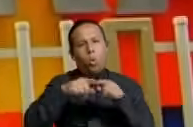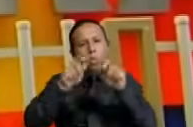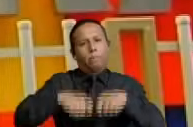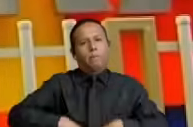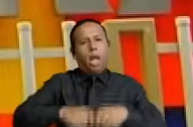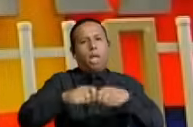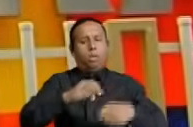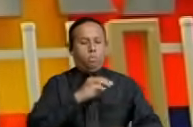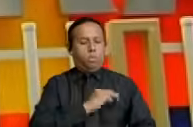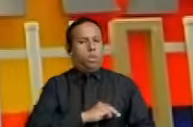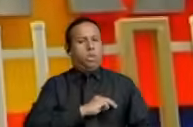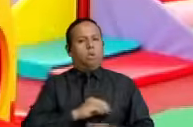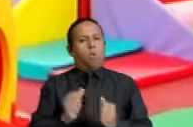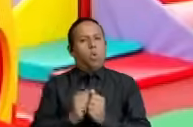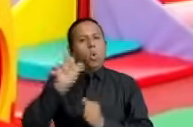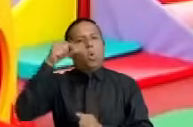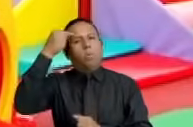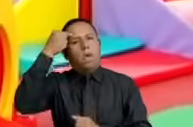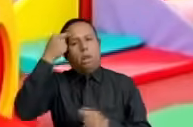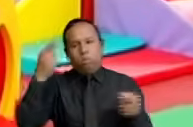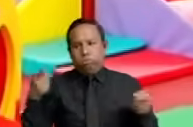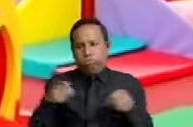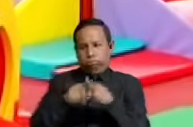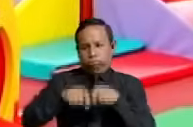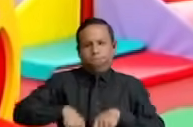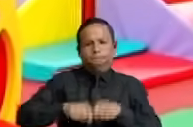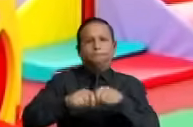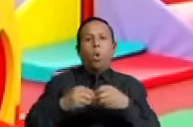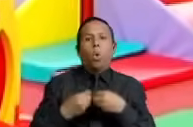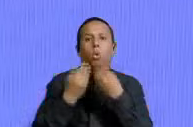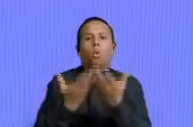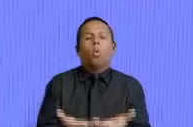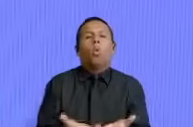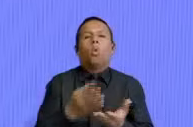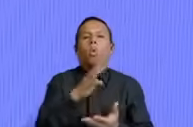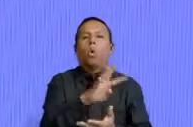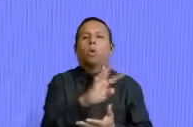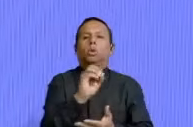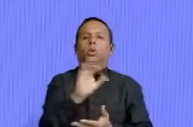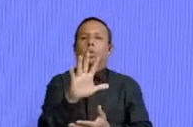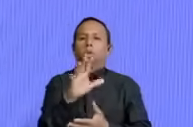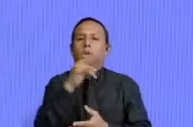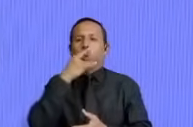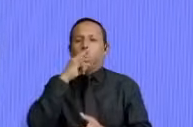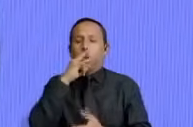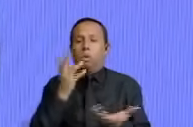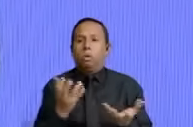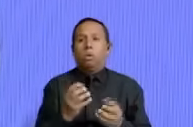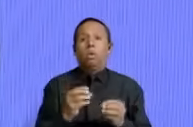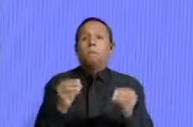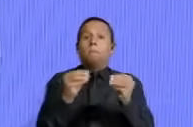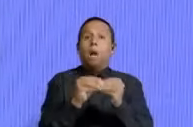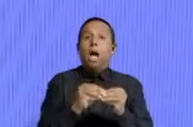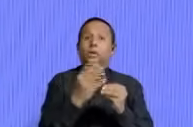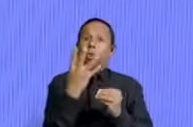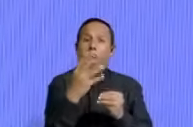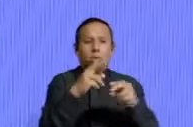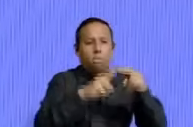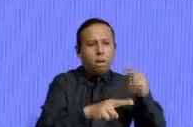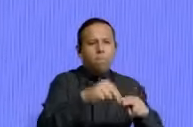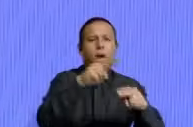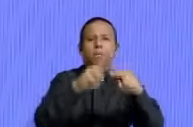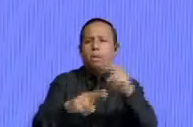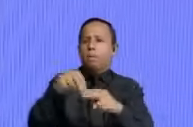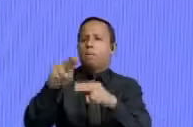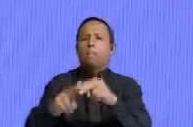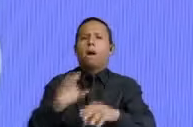gobierno hoy se beneficiarán 405 niños y estamos construyendo cuatro más en cada una de las parroquias